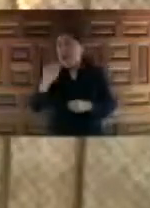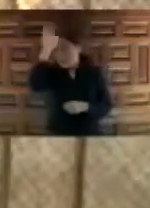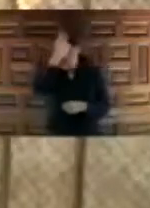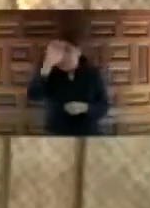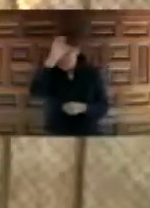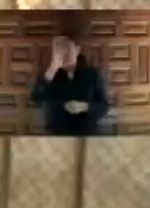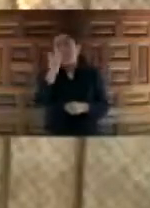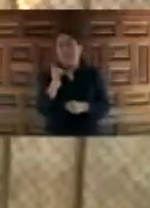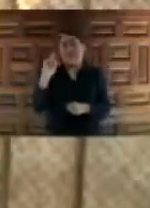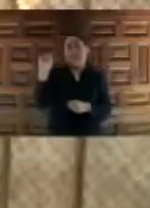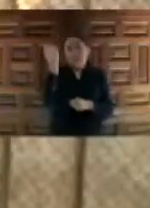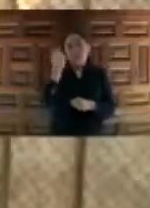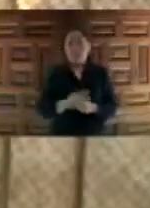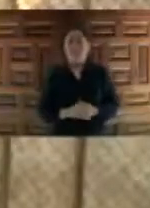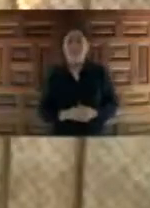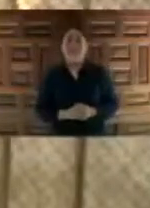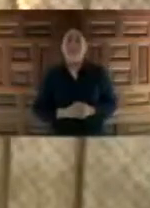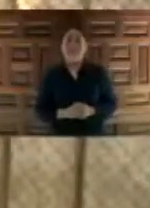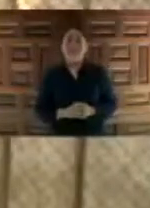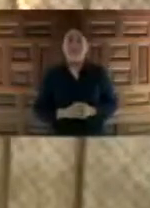y Tecnología.